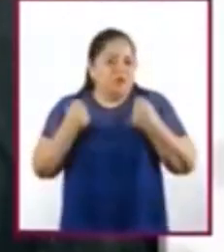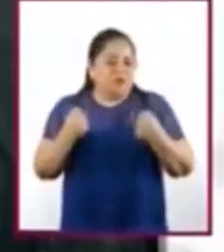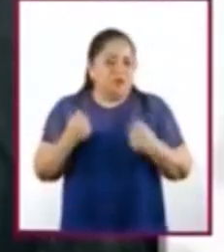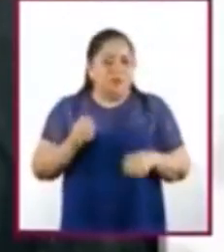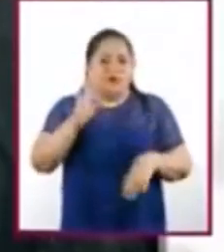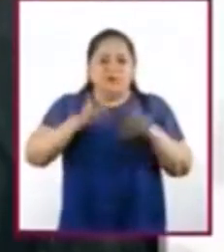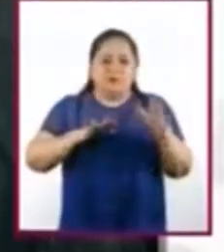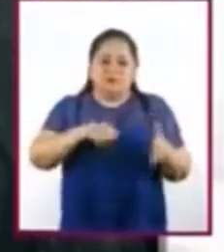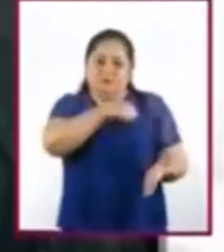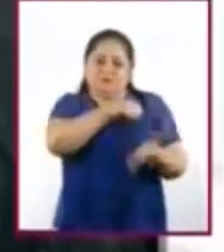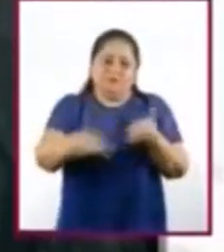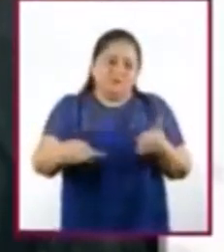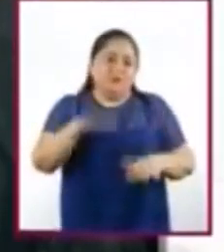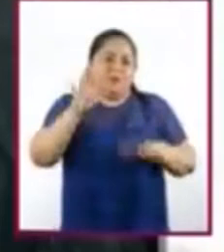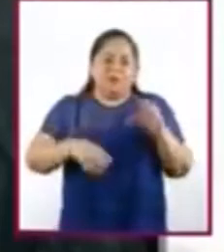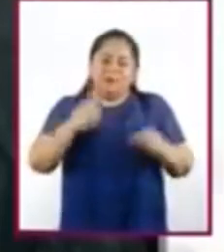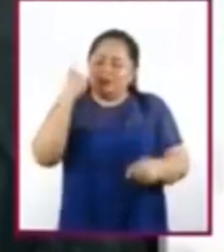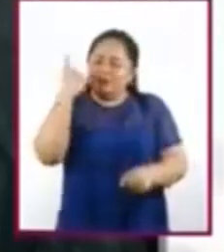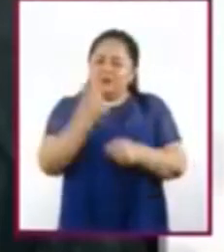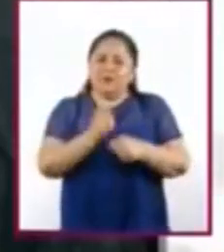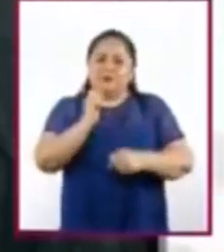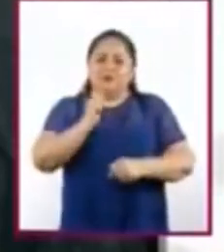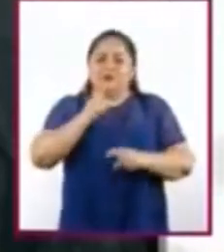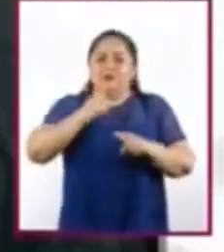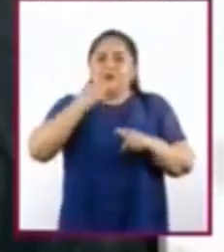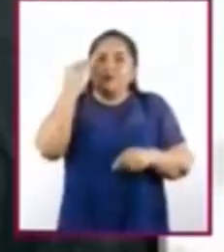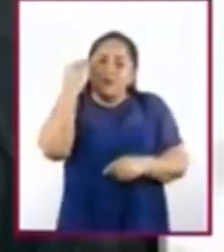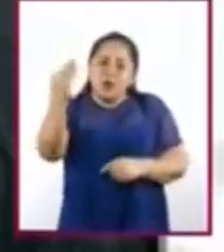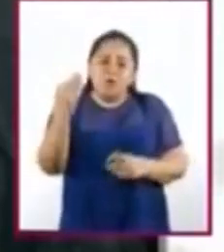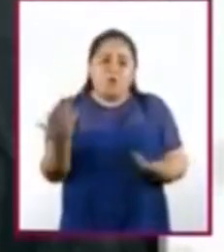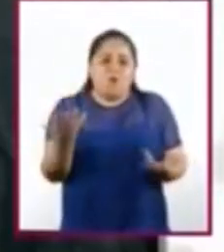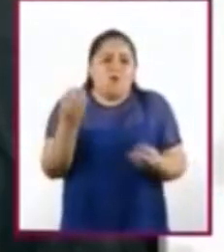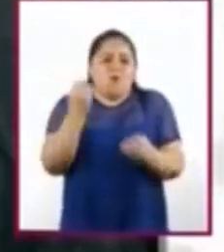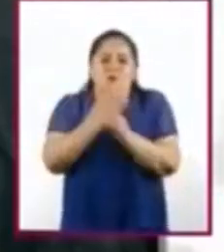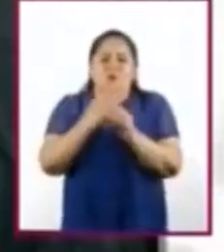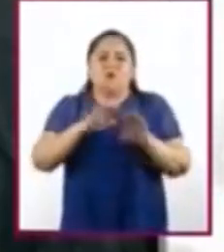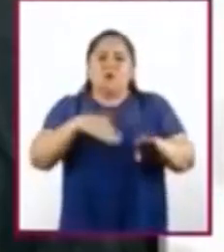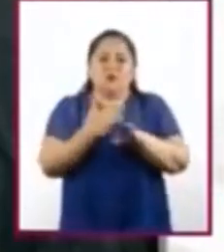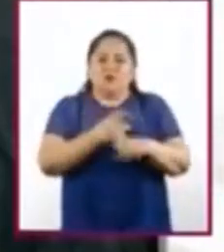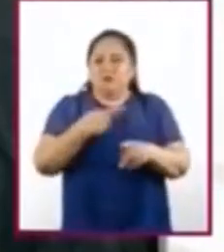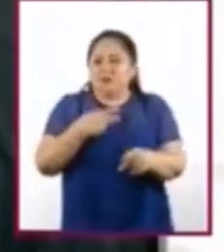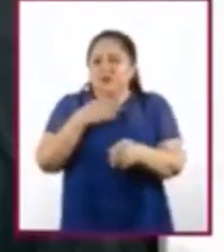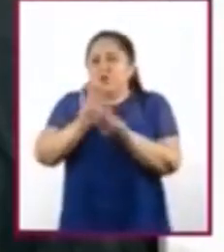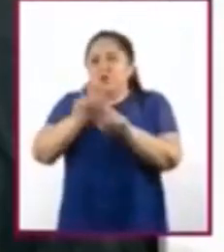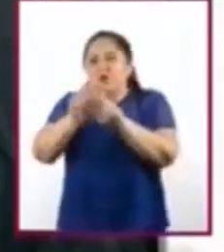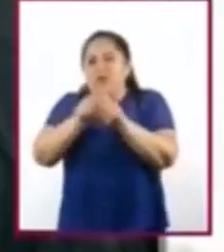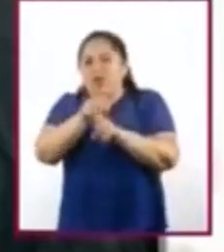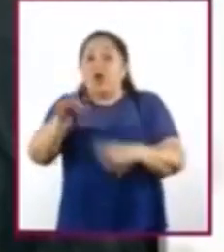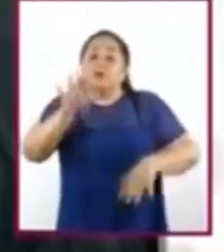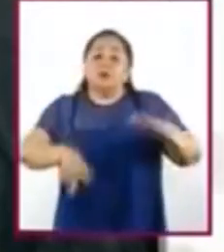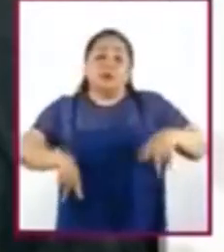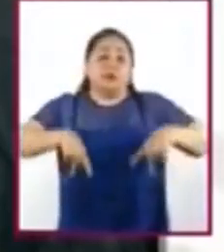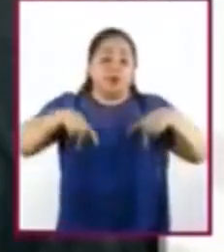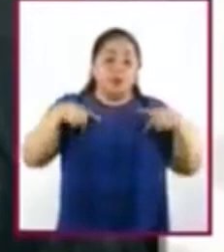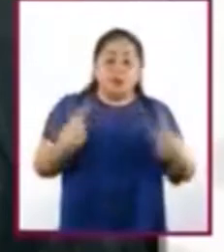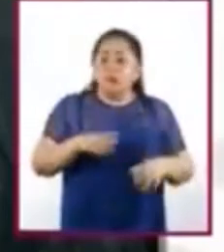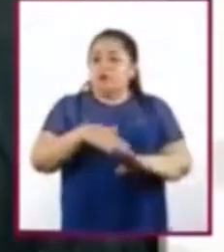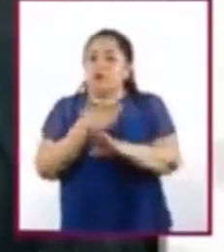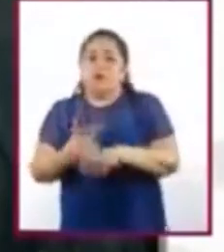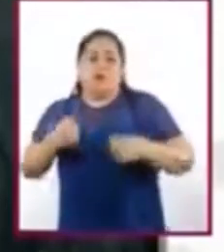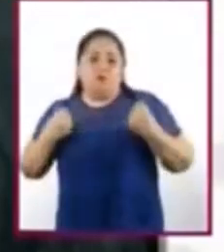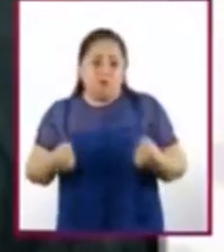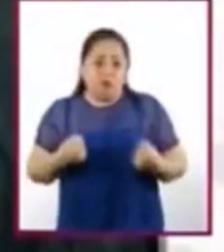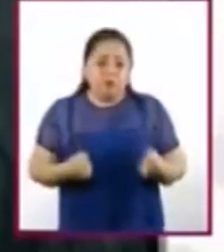censura que más han empleado en todo tiempo los oprimidos contra los opresores, los débiles contra los fuertes,